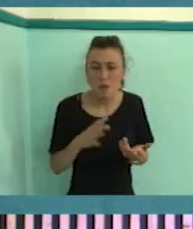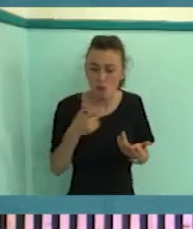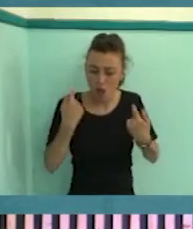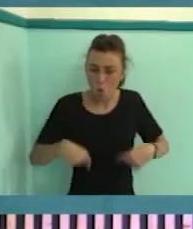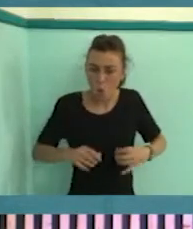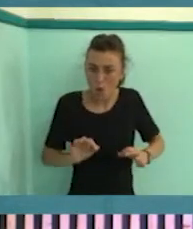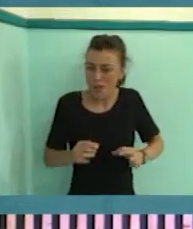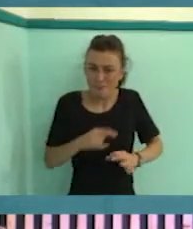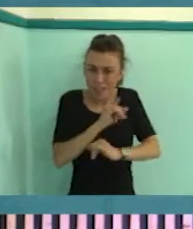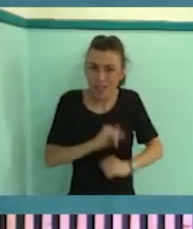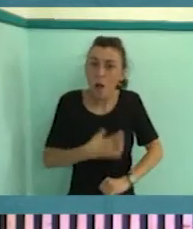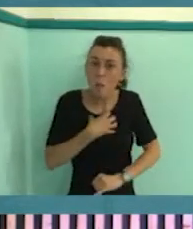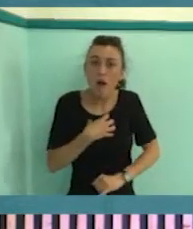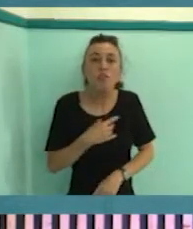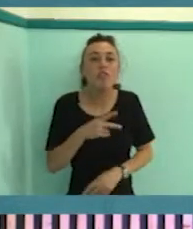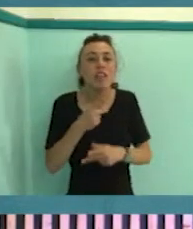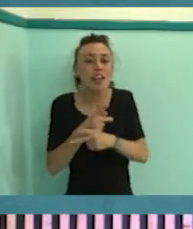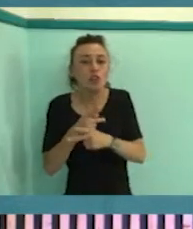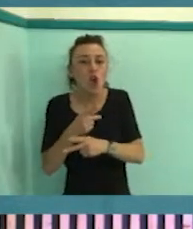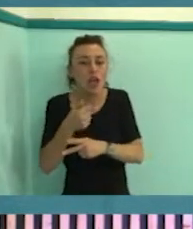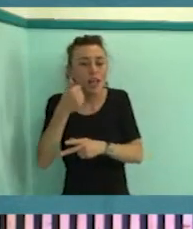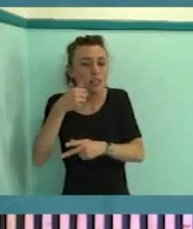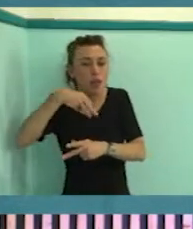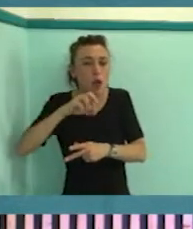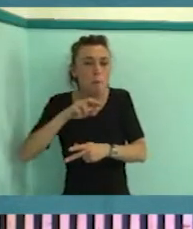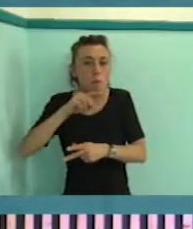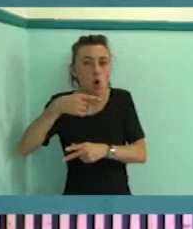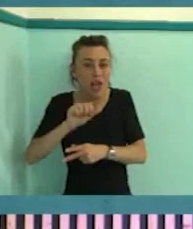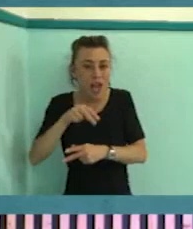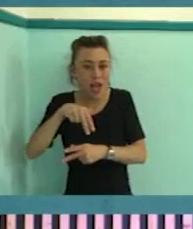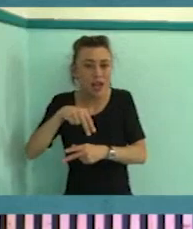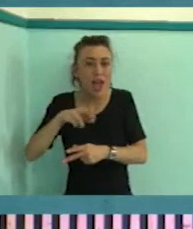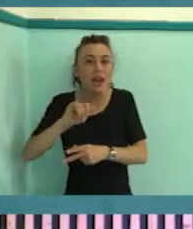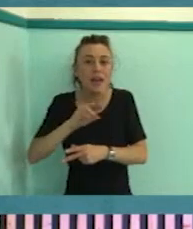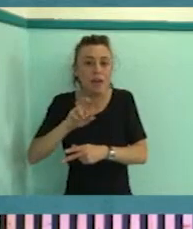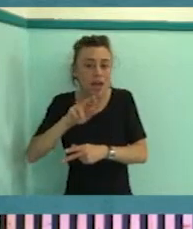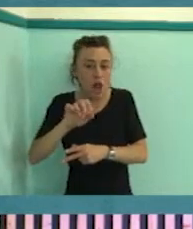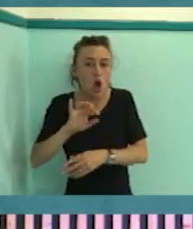tenemos por ejemplo tiktokers como Morgan riveiro como tengo otra por aquí eh